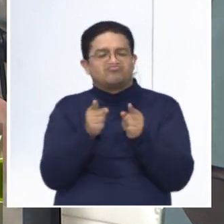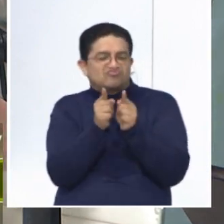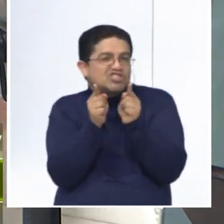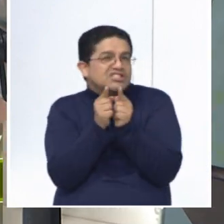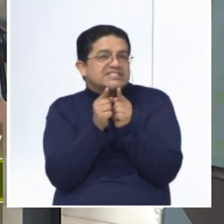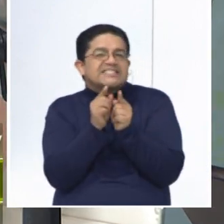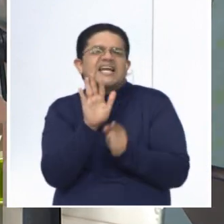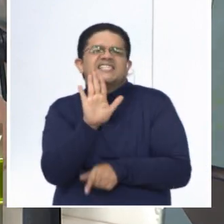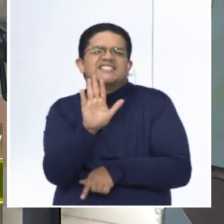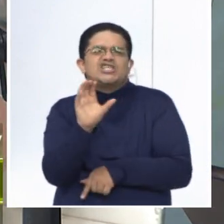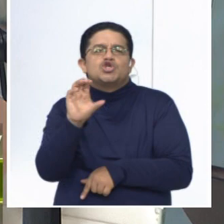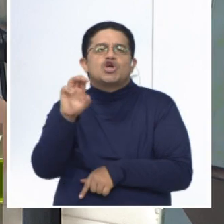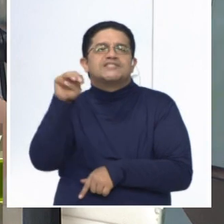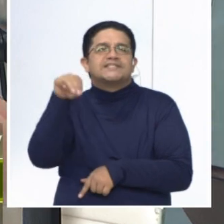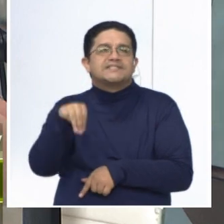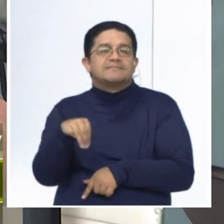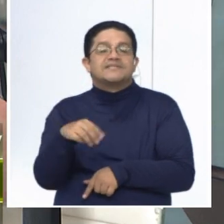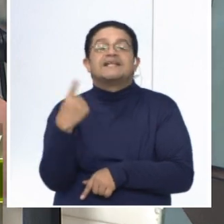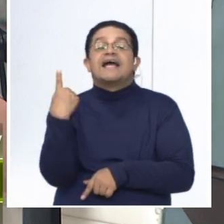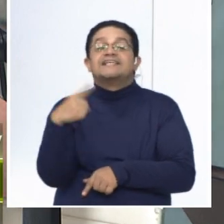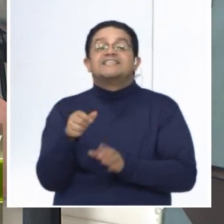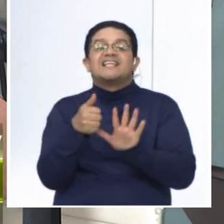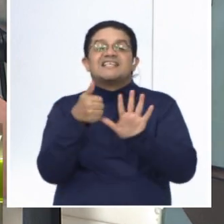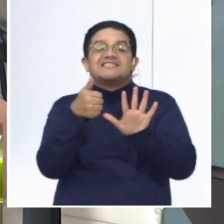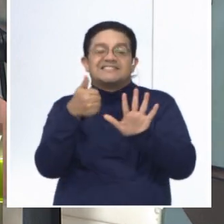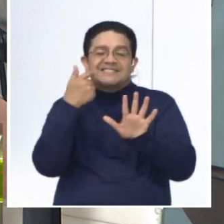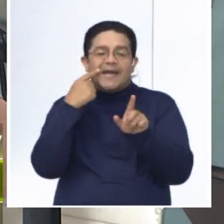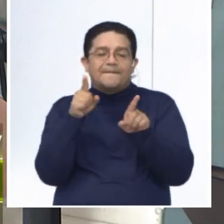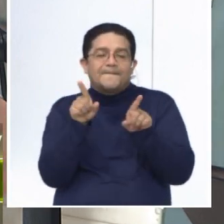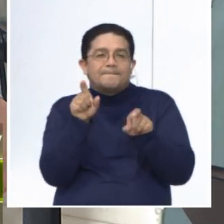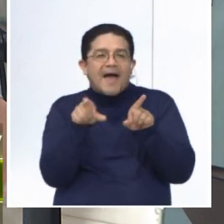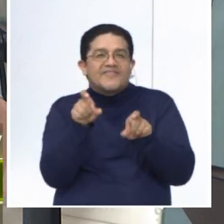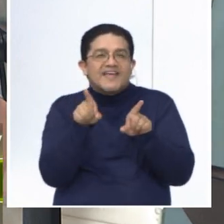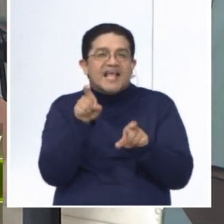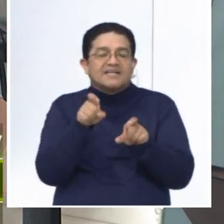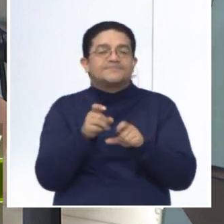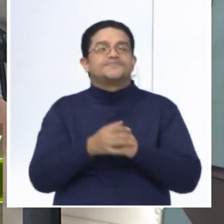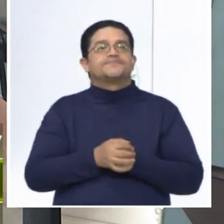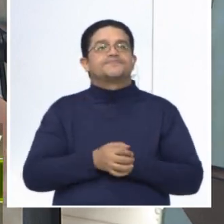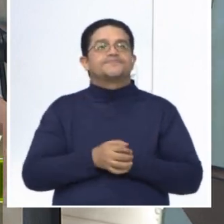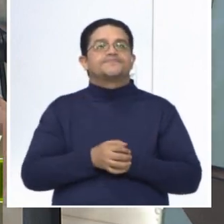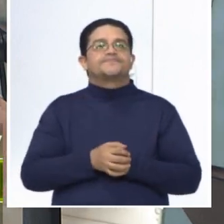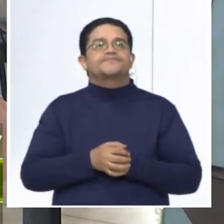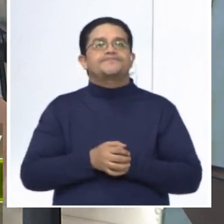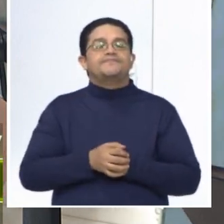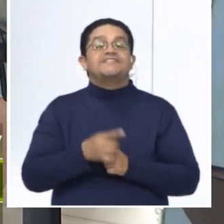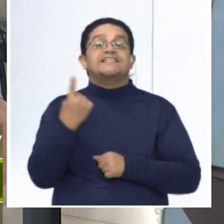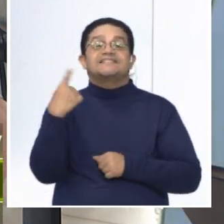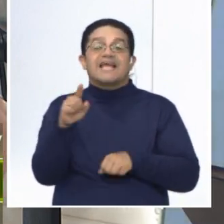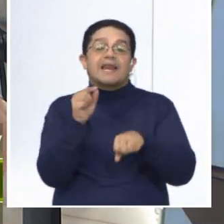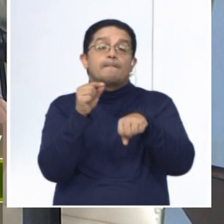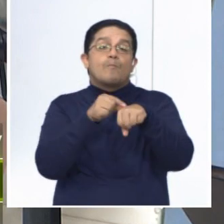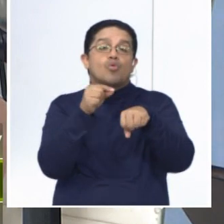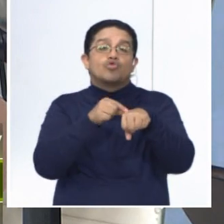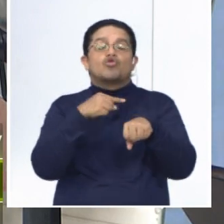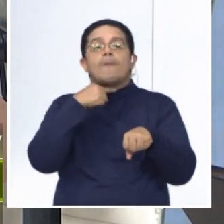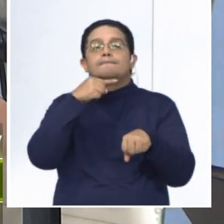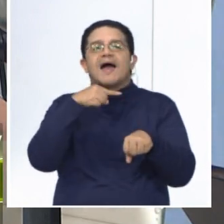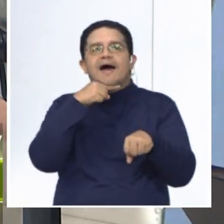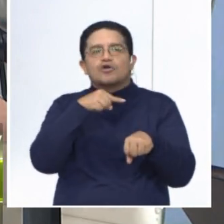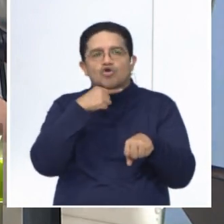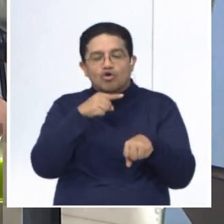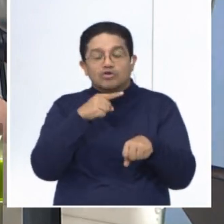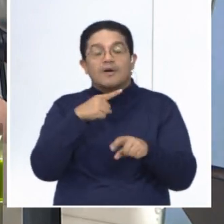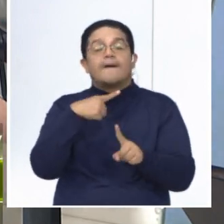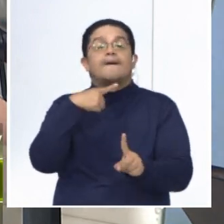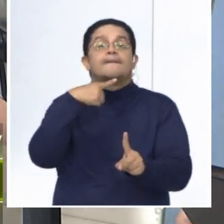centímetros, que tiene 6 paticas, ¿verdad? Y uno de los diferenciadores que tiene es que tiene unos punticos marrones alrededor. Adicional,